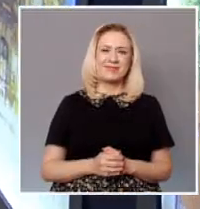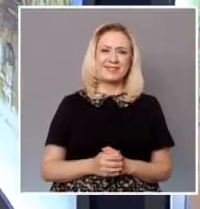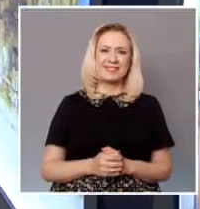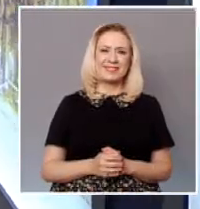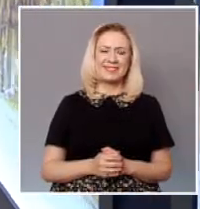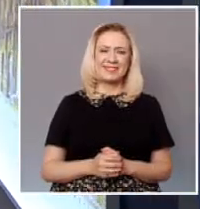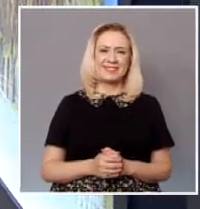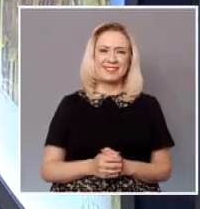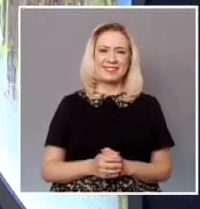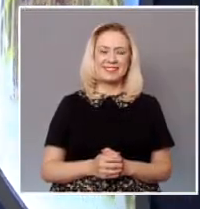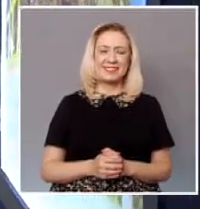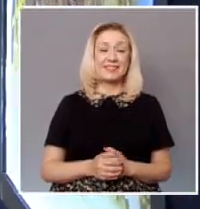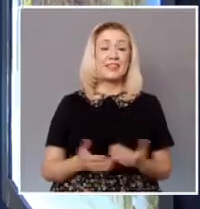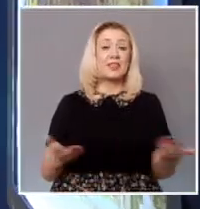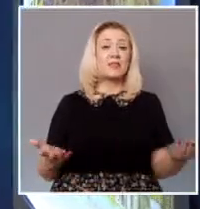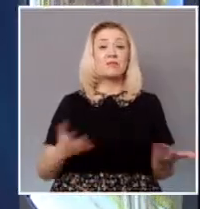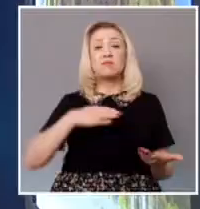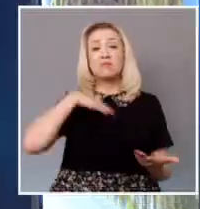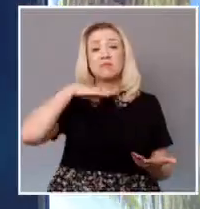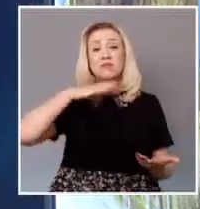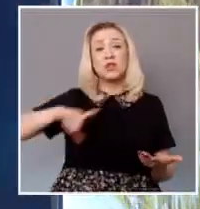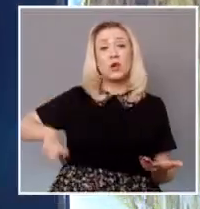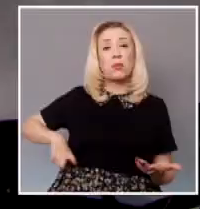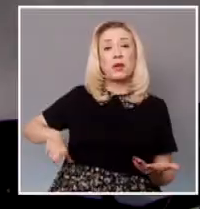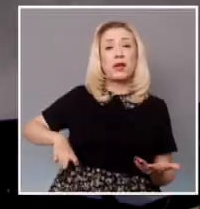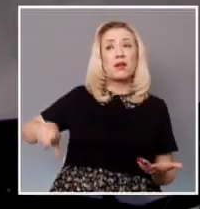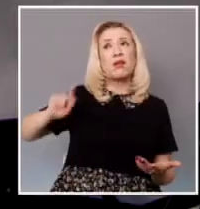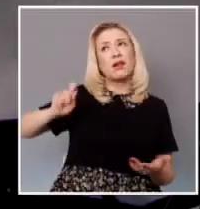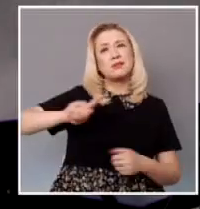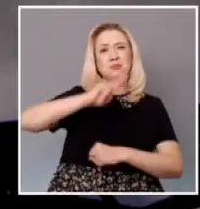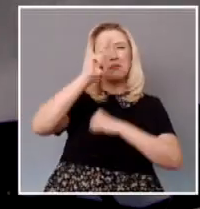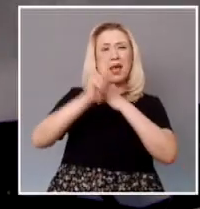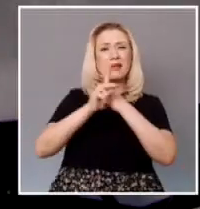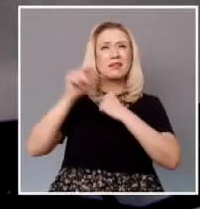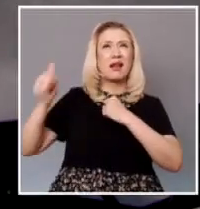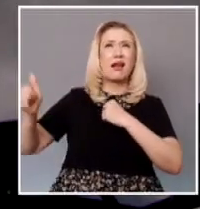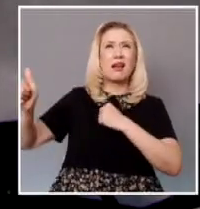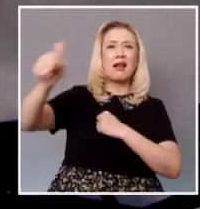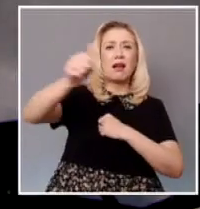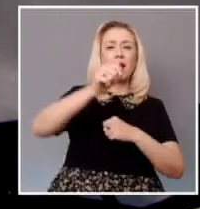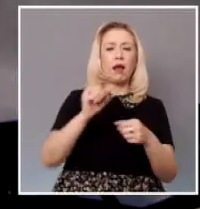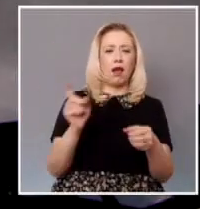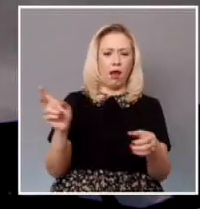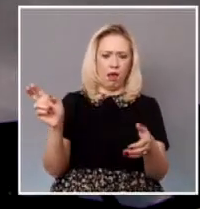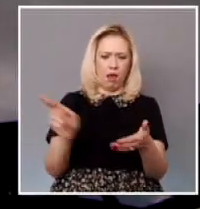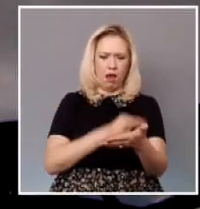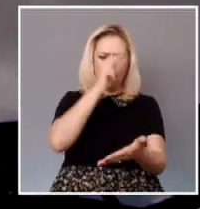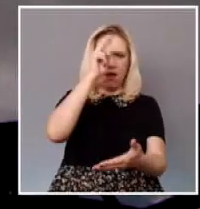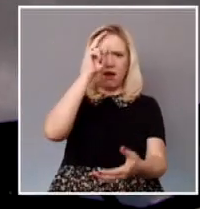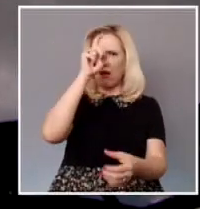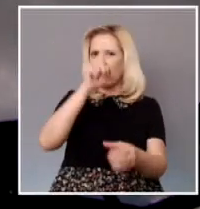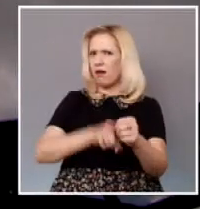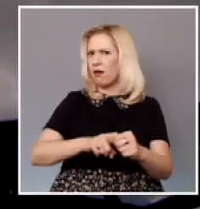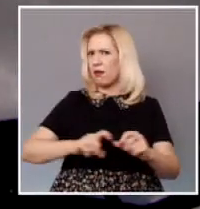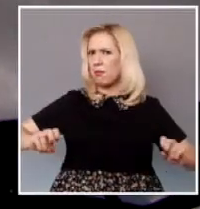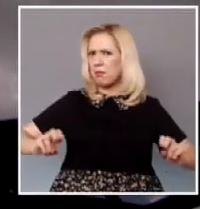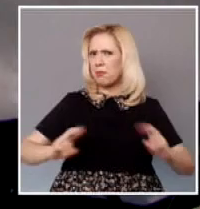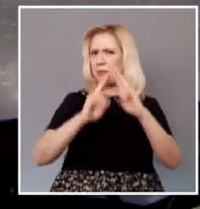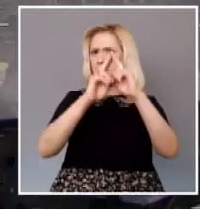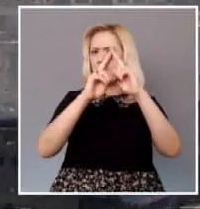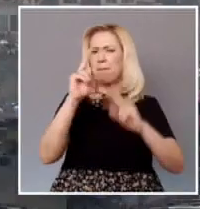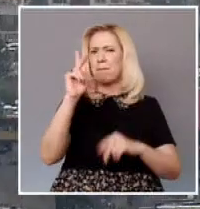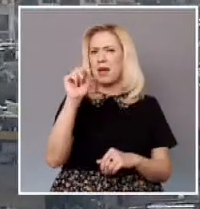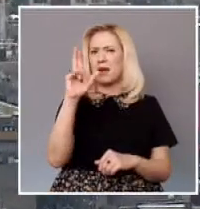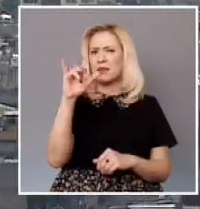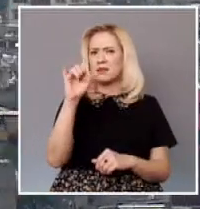La inacción de los gobiernos para cumplir con los acuerdos de París en materia de combate al cambio climático es lo que ha propiciado que se duplicara en